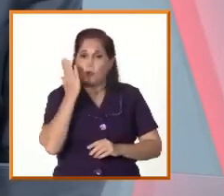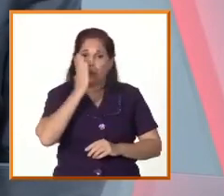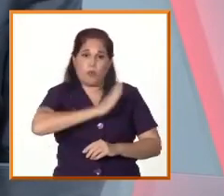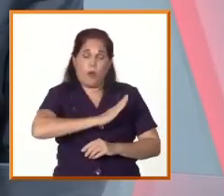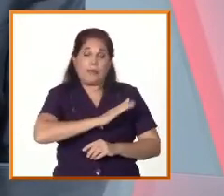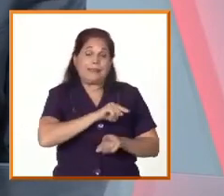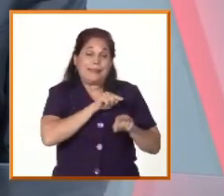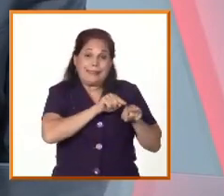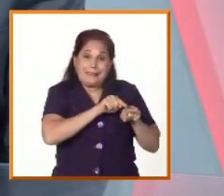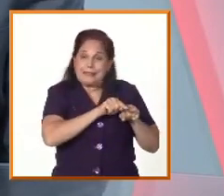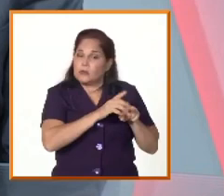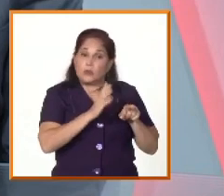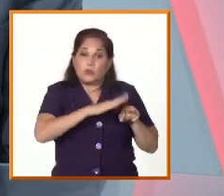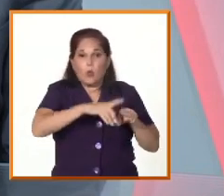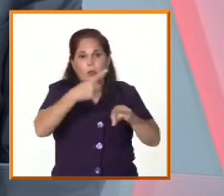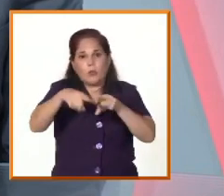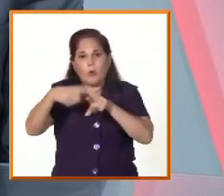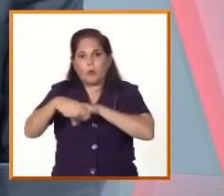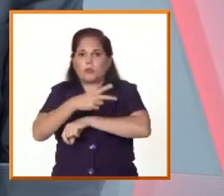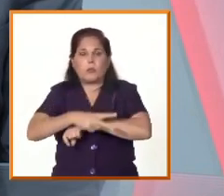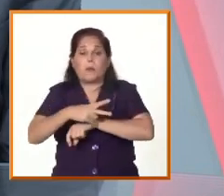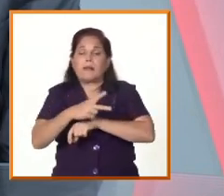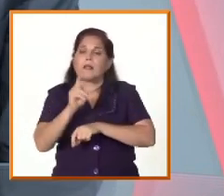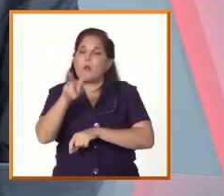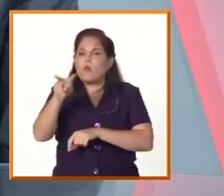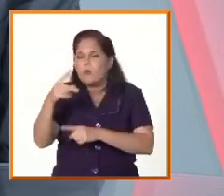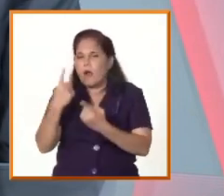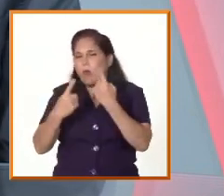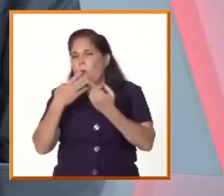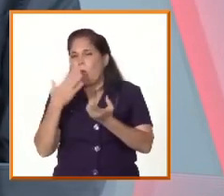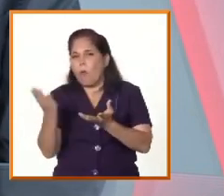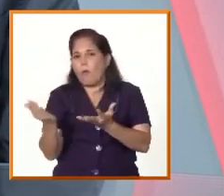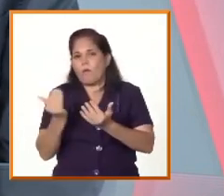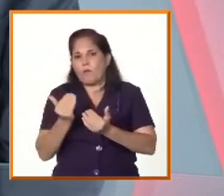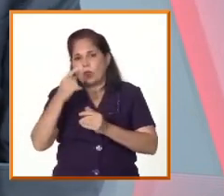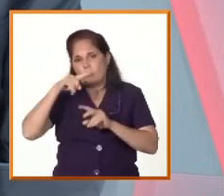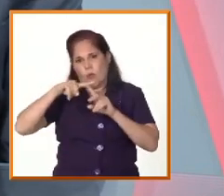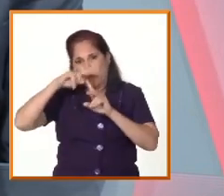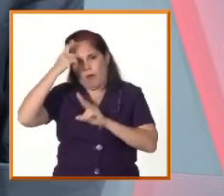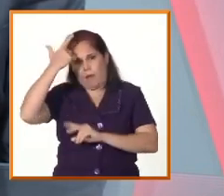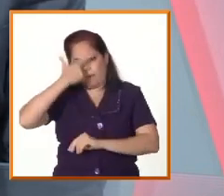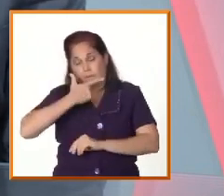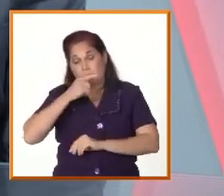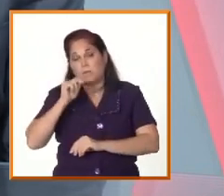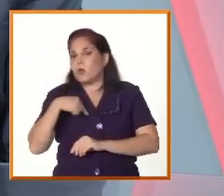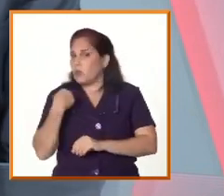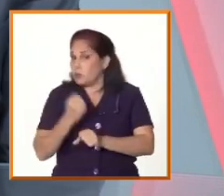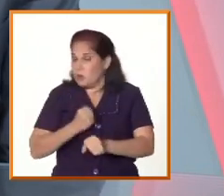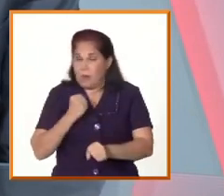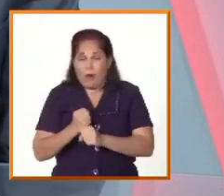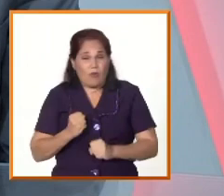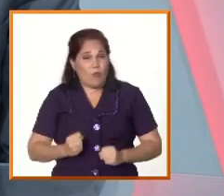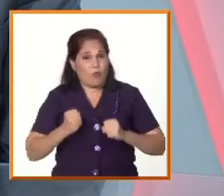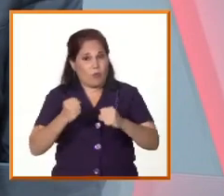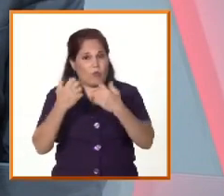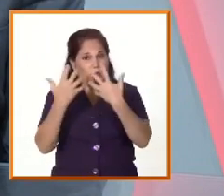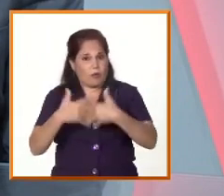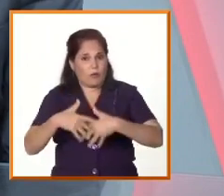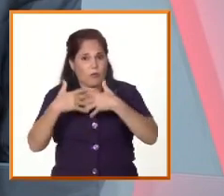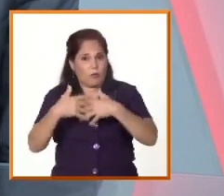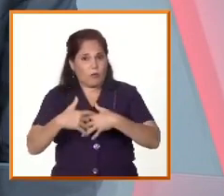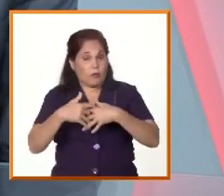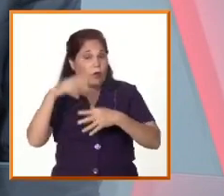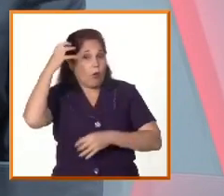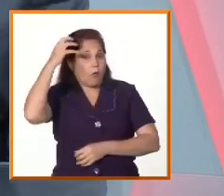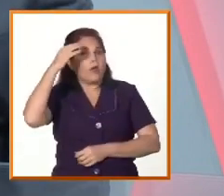soy eso ha movido mucho el mercado mundial tenemos que buscar una solución a suministro de soya y estamos trabajando intensamente en la industria conducido por nuestro